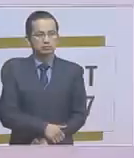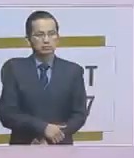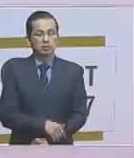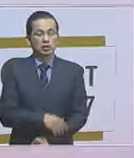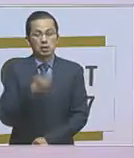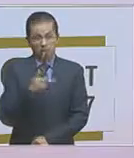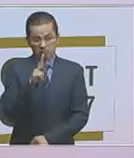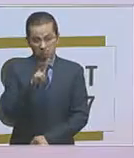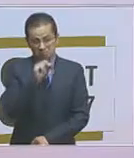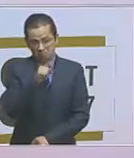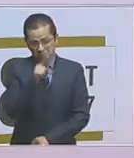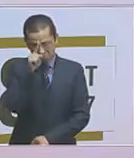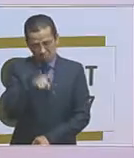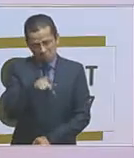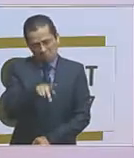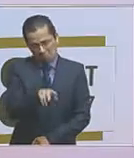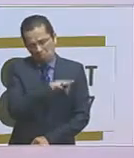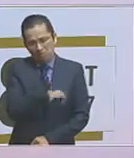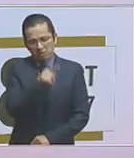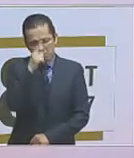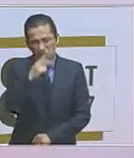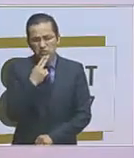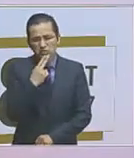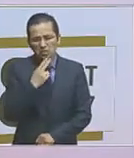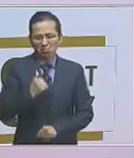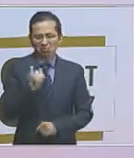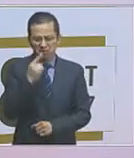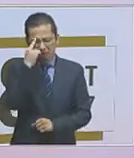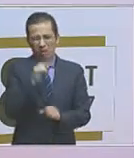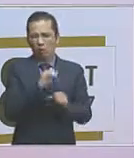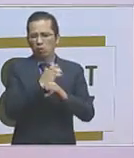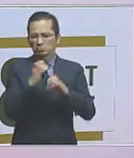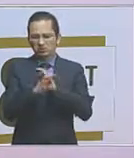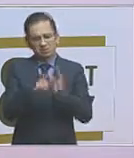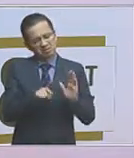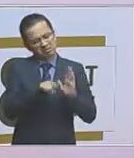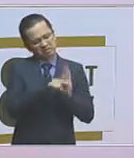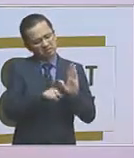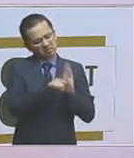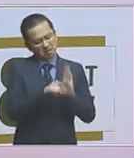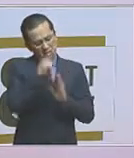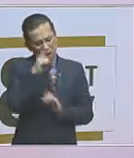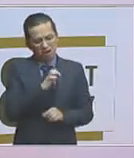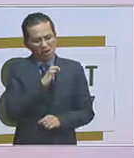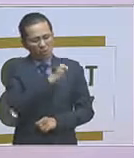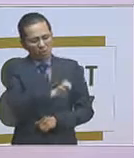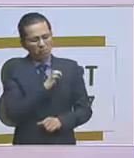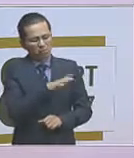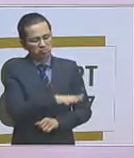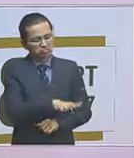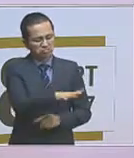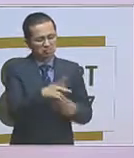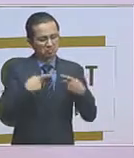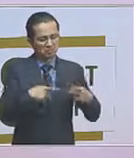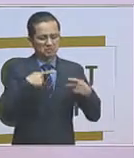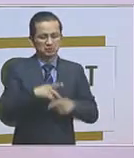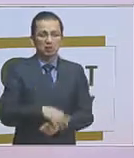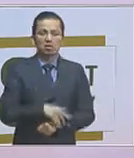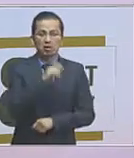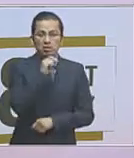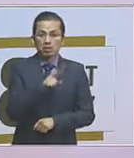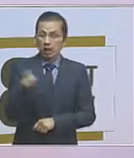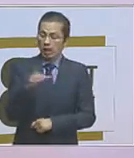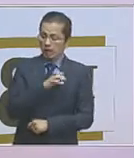un candidato puede también usarlas para refinar las prácticas del doble discurso recoger inteligencia y segmentar al